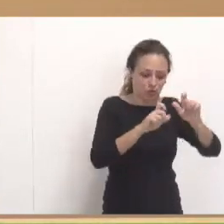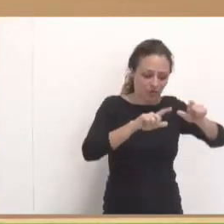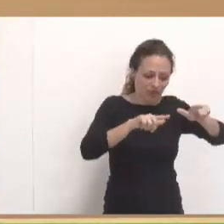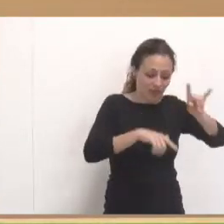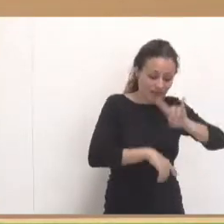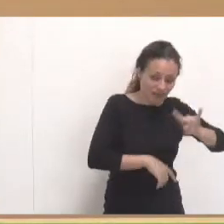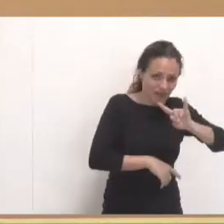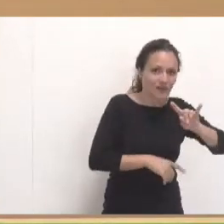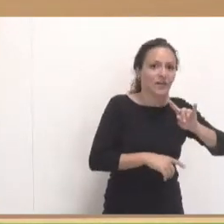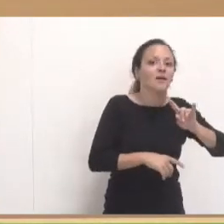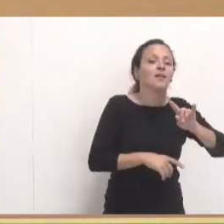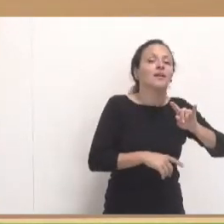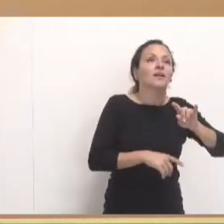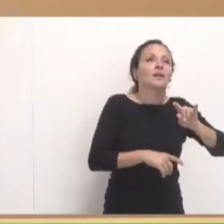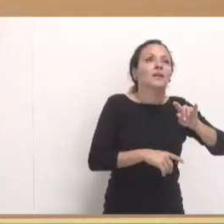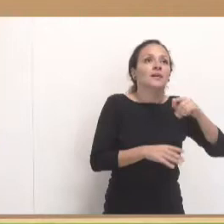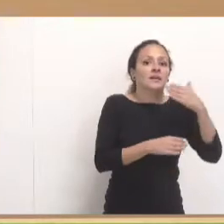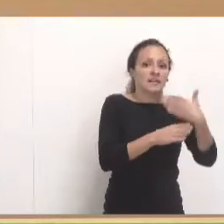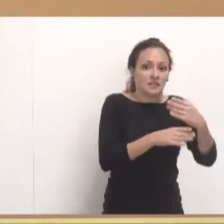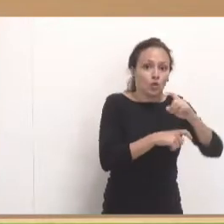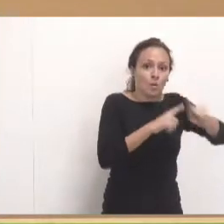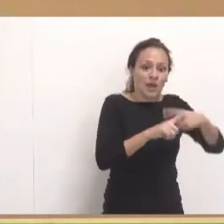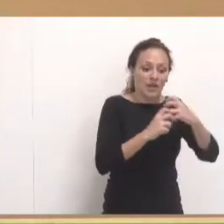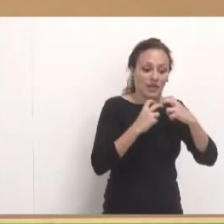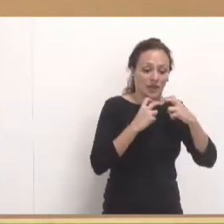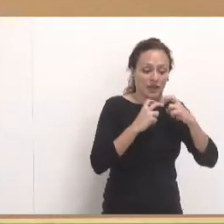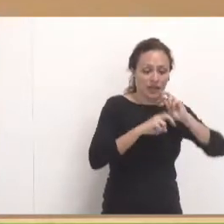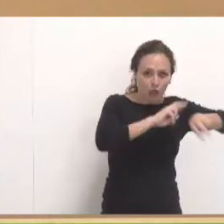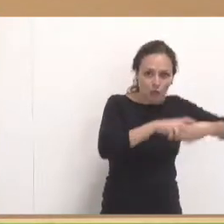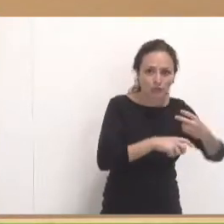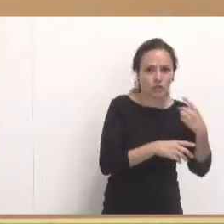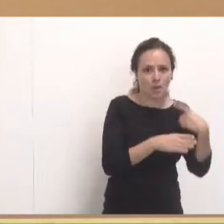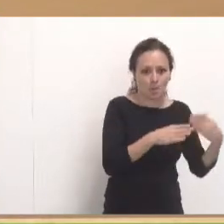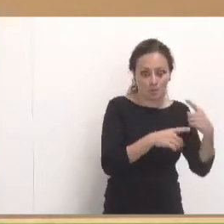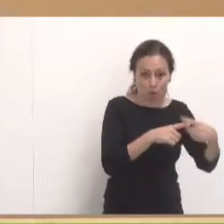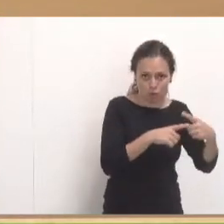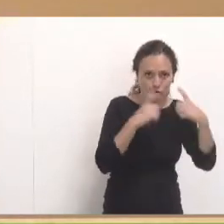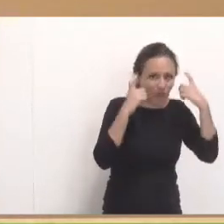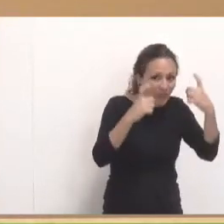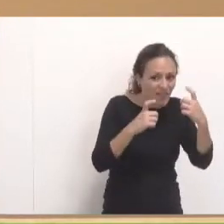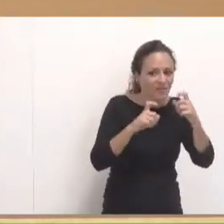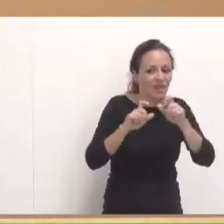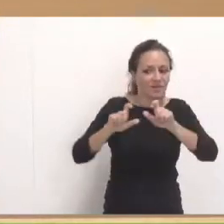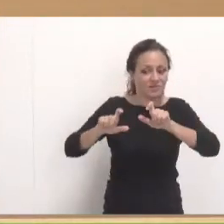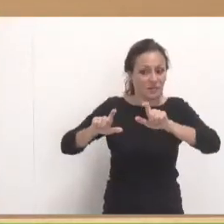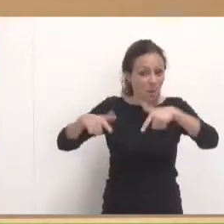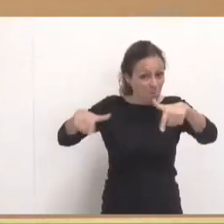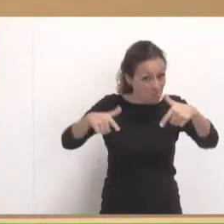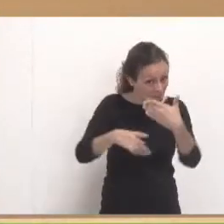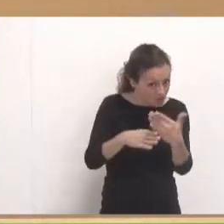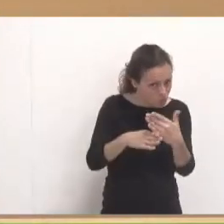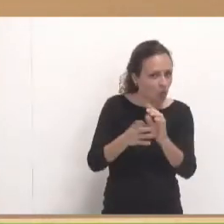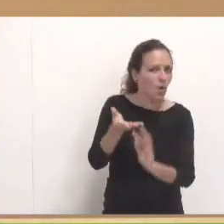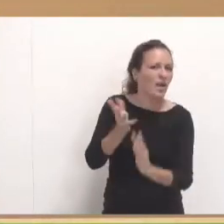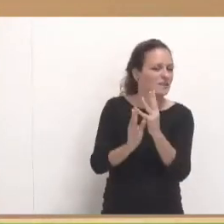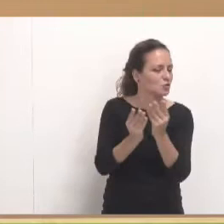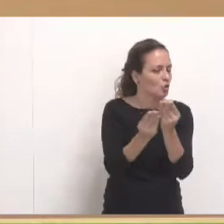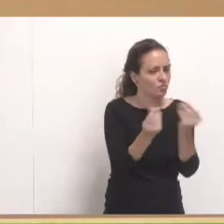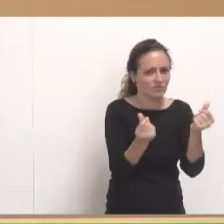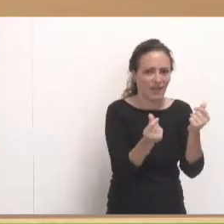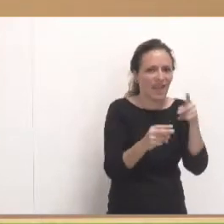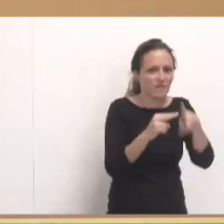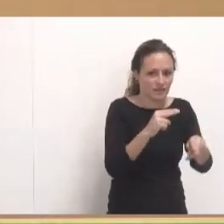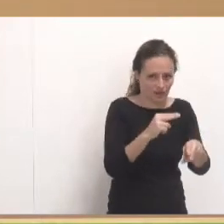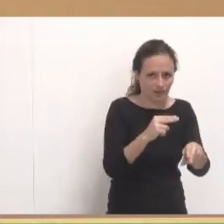valorización de productos y energías en los residuos, de manera que quede completamente descargada la incineración de residuos como fórmula de obtención de energía y eliminación de